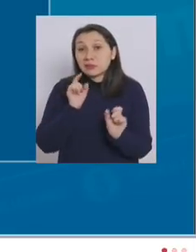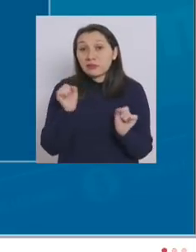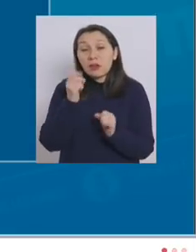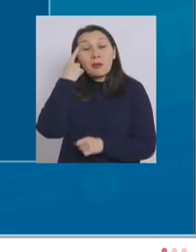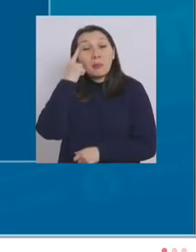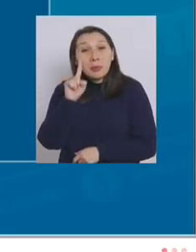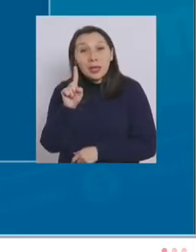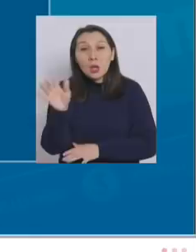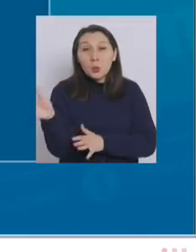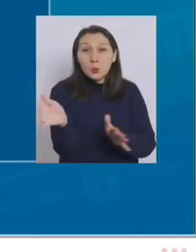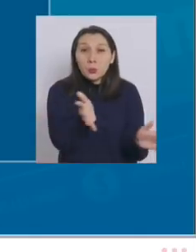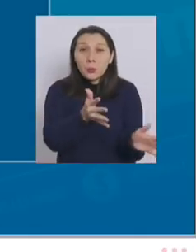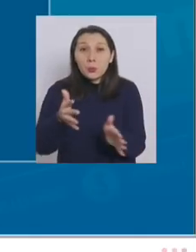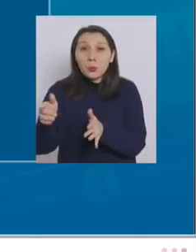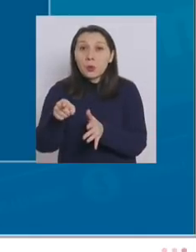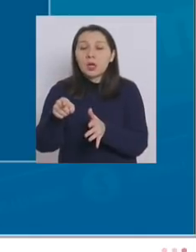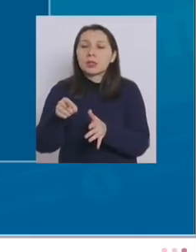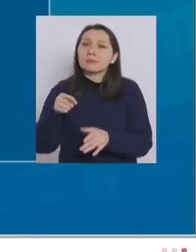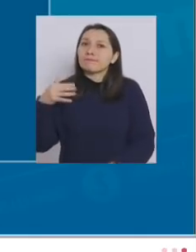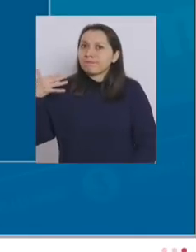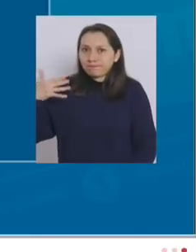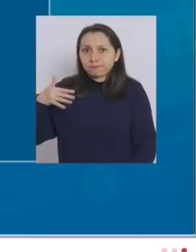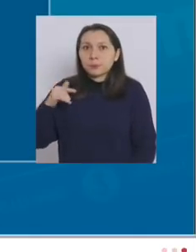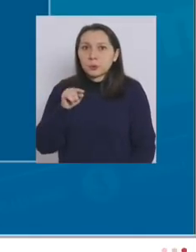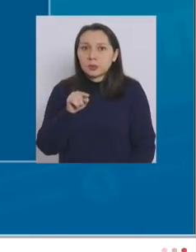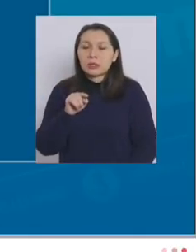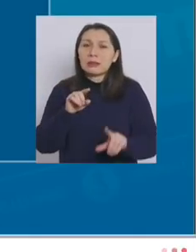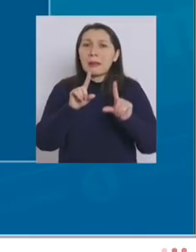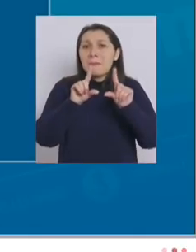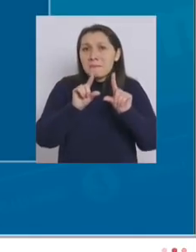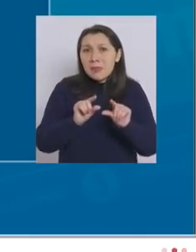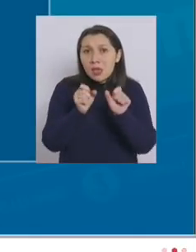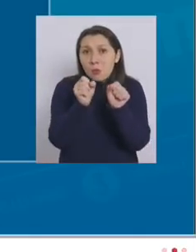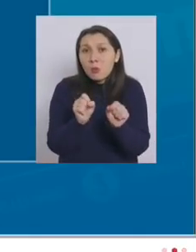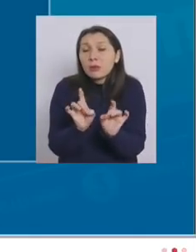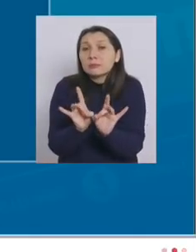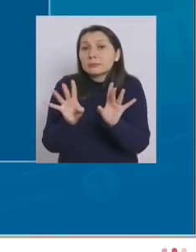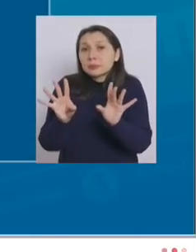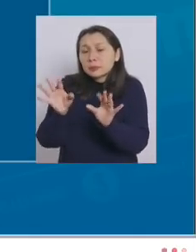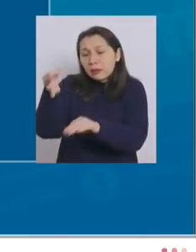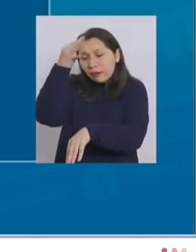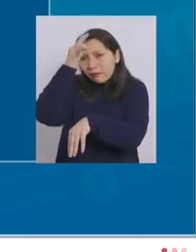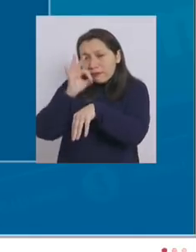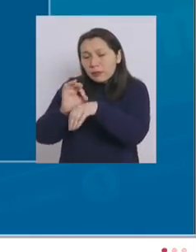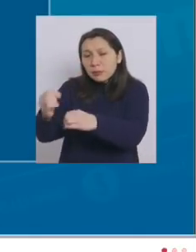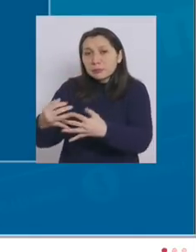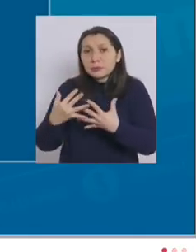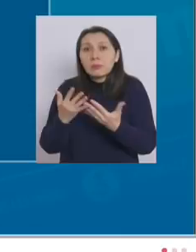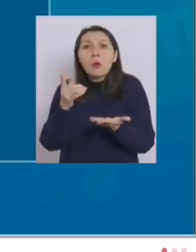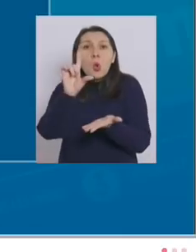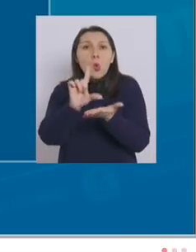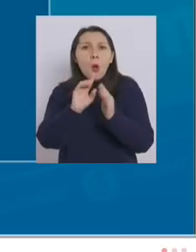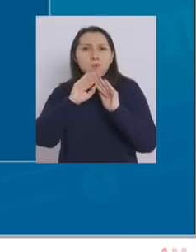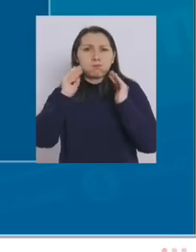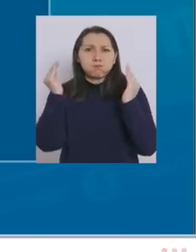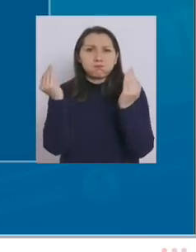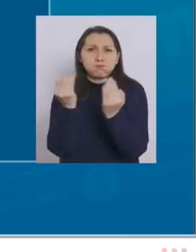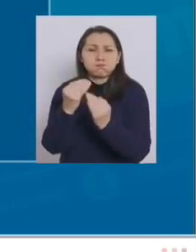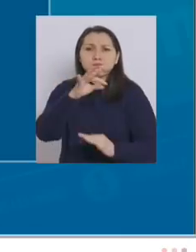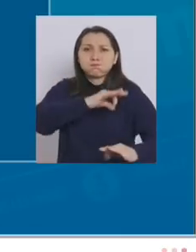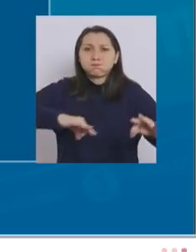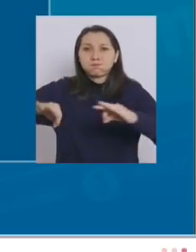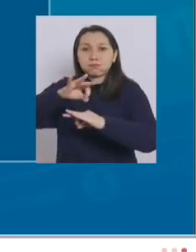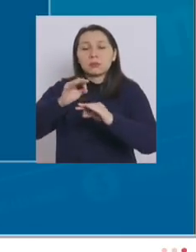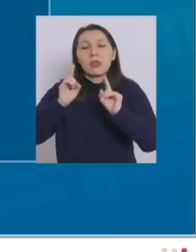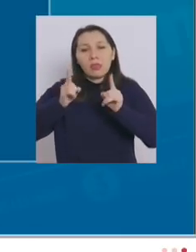ventilación es otro elemento elemental para disminuir la posibilidad de contagio en los lugares encerrados. Por lo tanto,